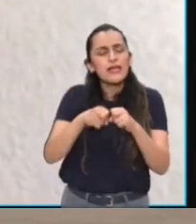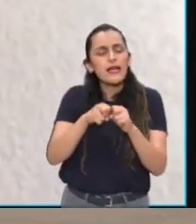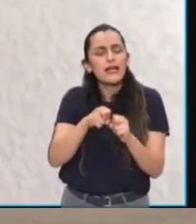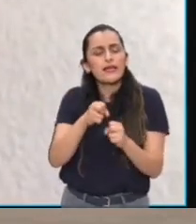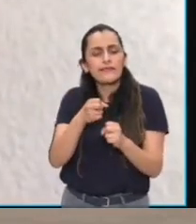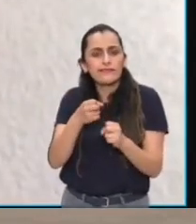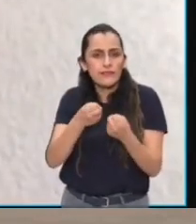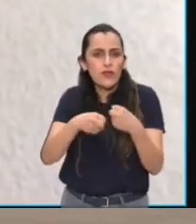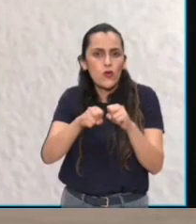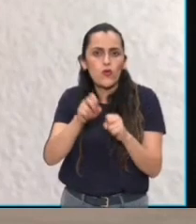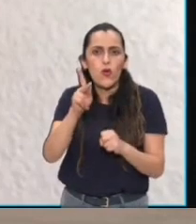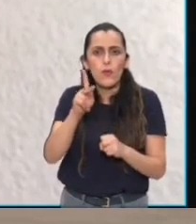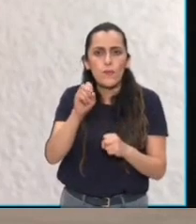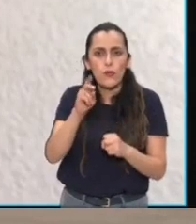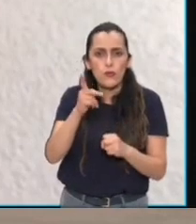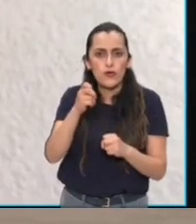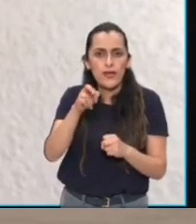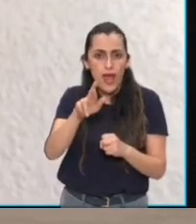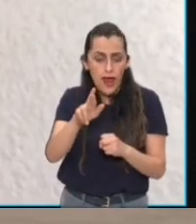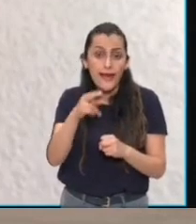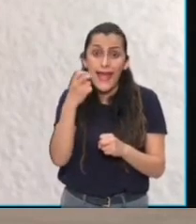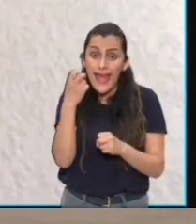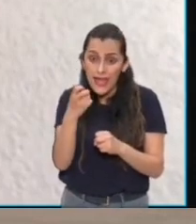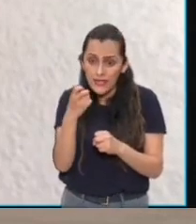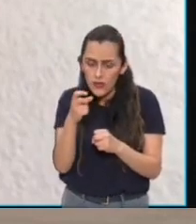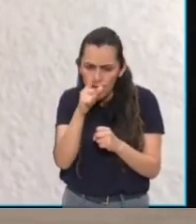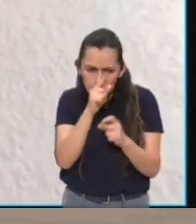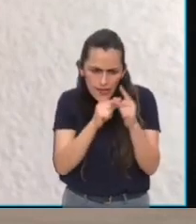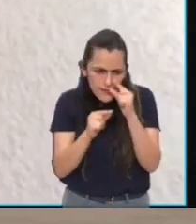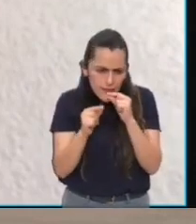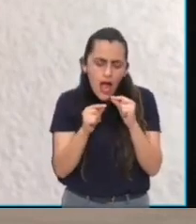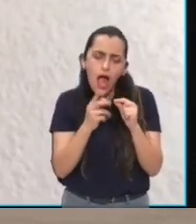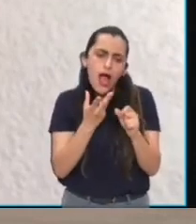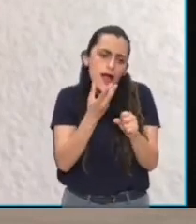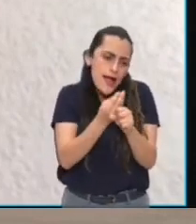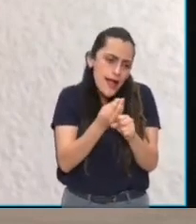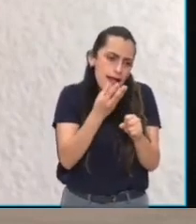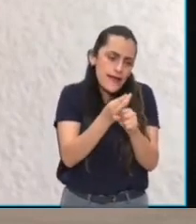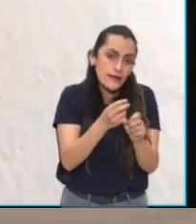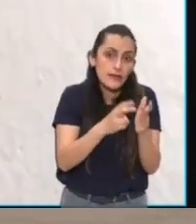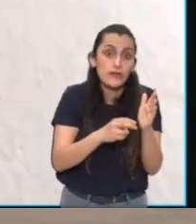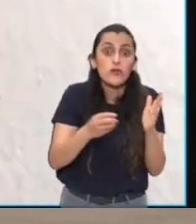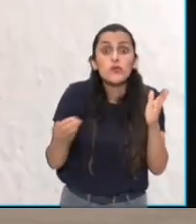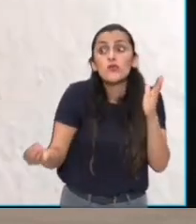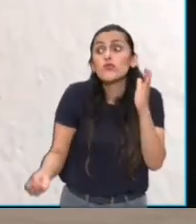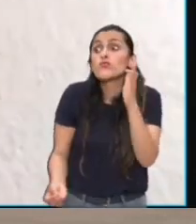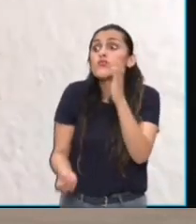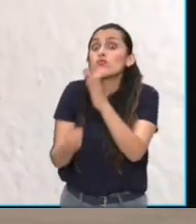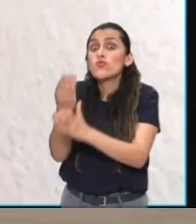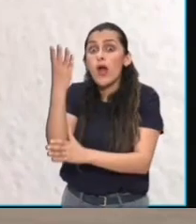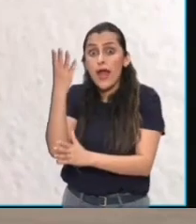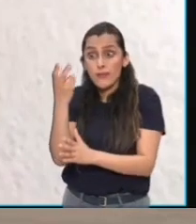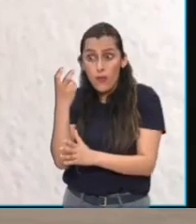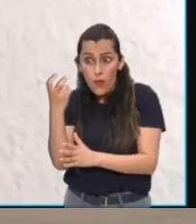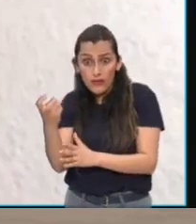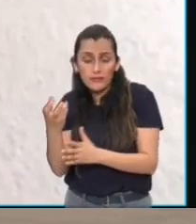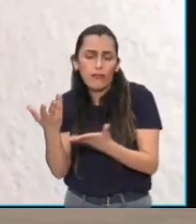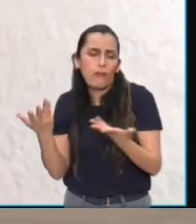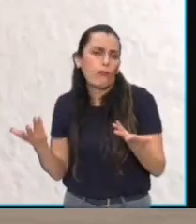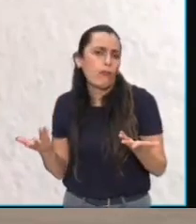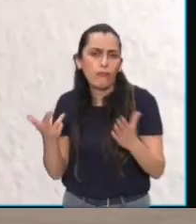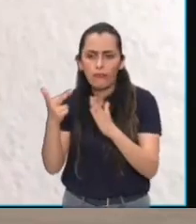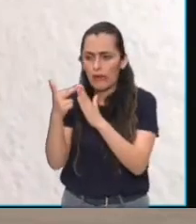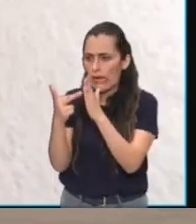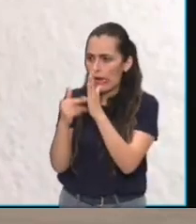y de ahí, obviamente, ver las fallas que tenía y mejorarlas, pero no crear un órgano totalmente nuevo porque al final y sigue sin tener